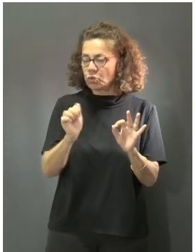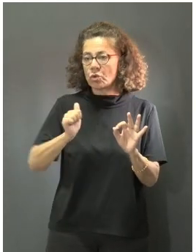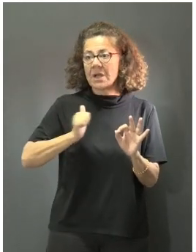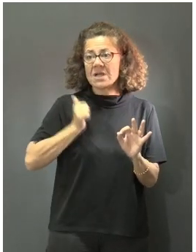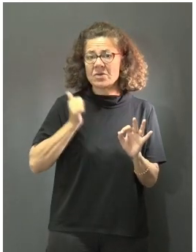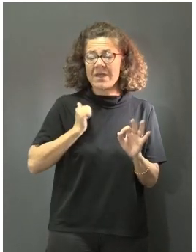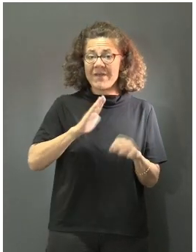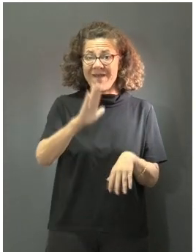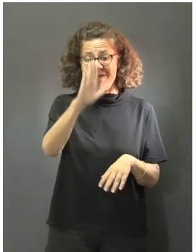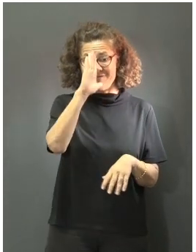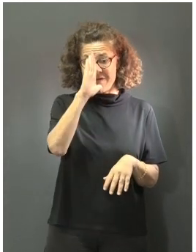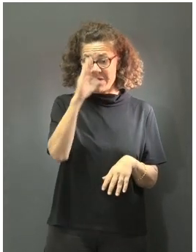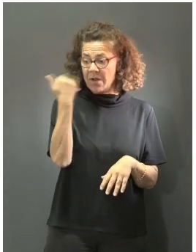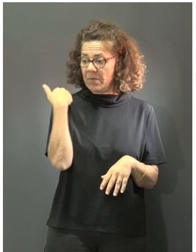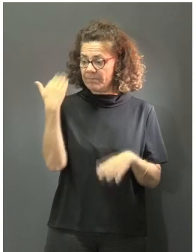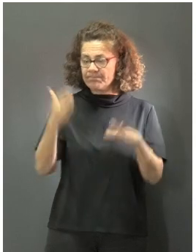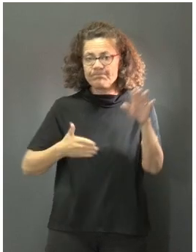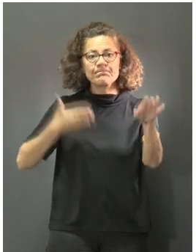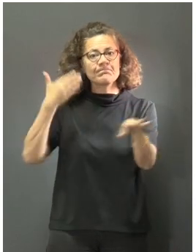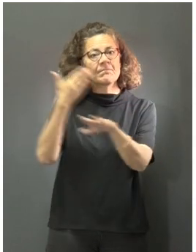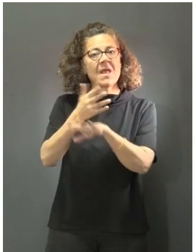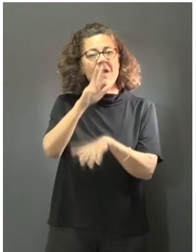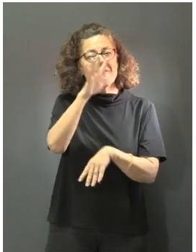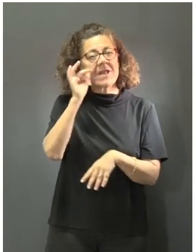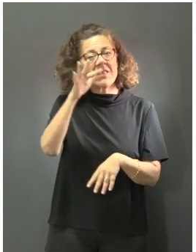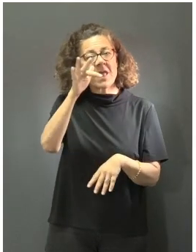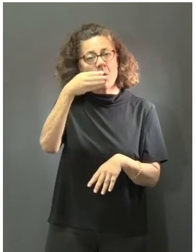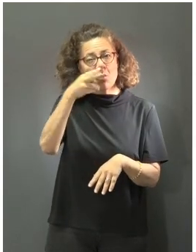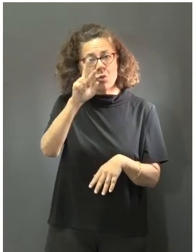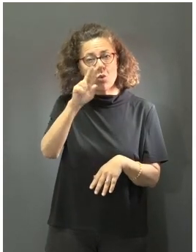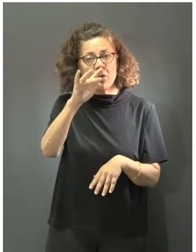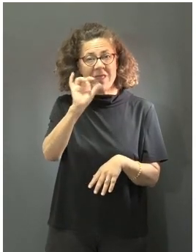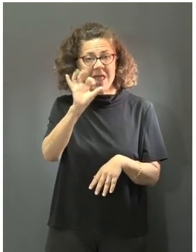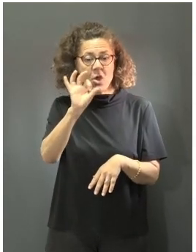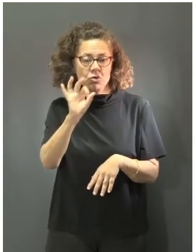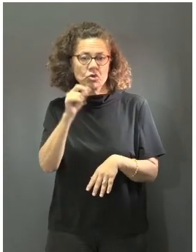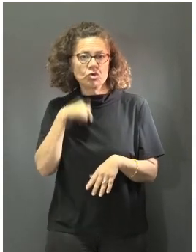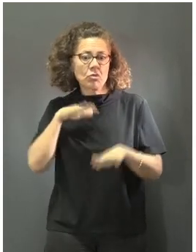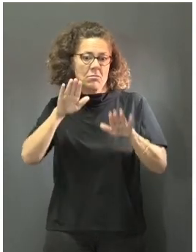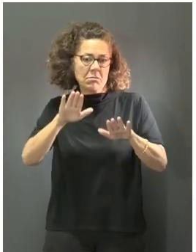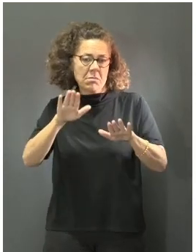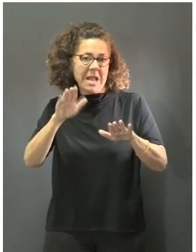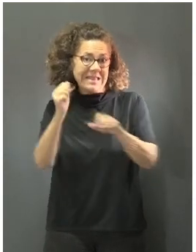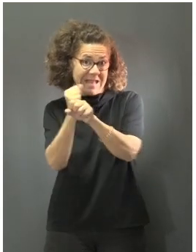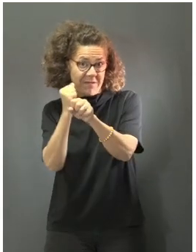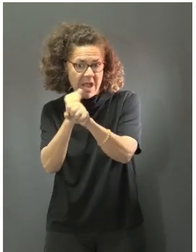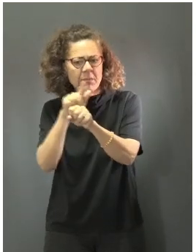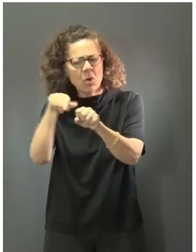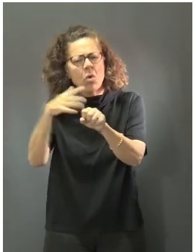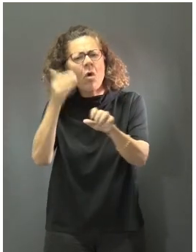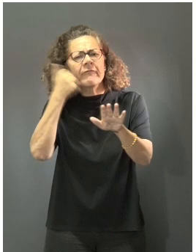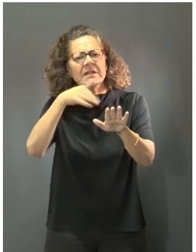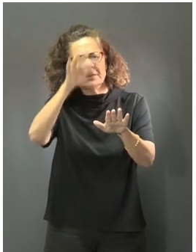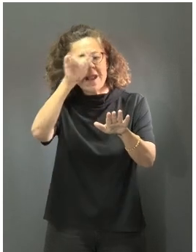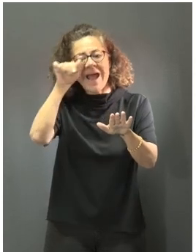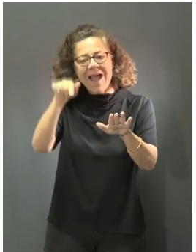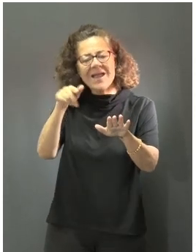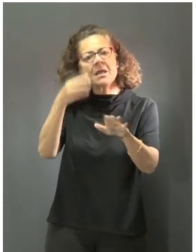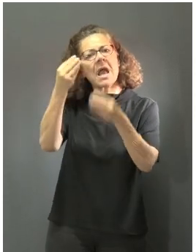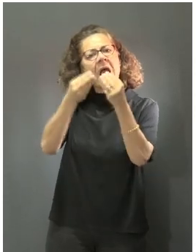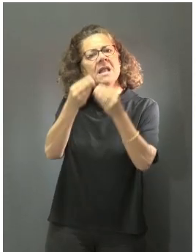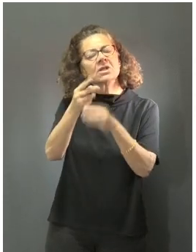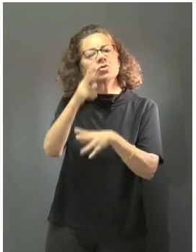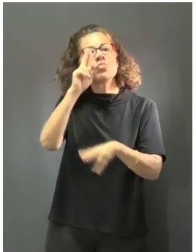en febrero estuve en Burdeos y fui a trabajar, pero luego me quedé el fin de semana y allí han hecho el Museo del